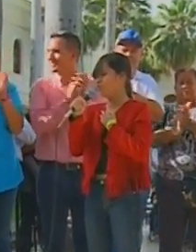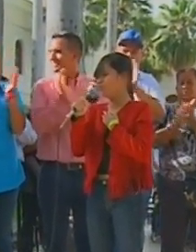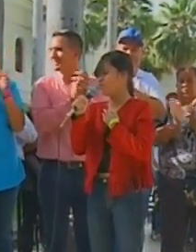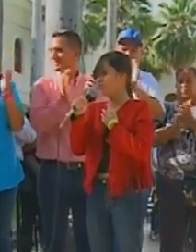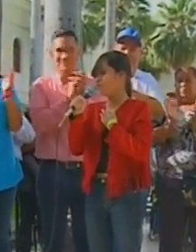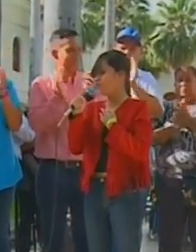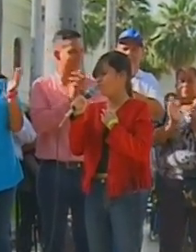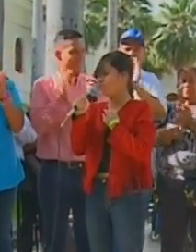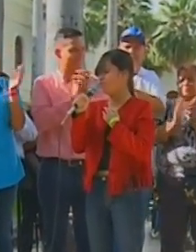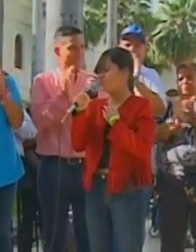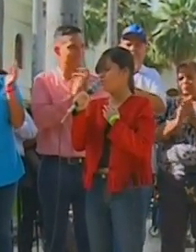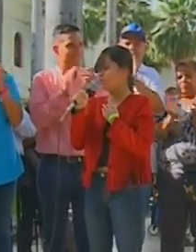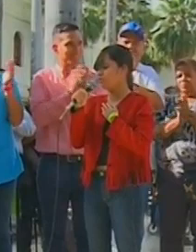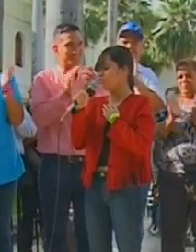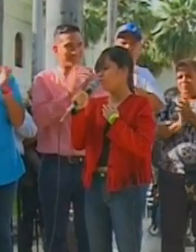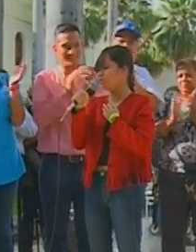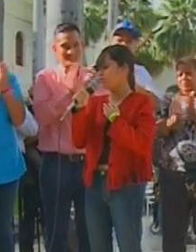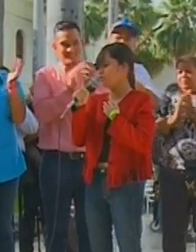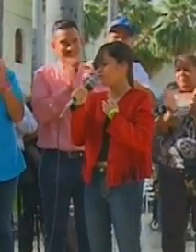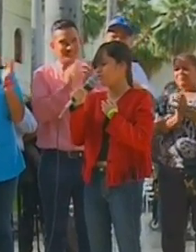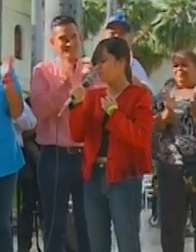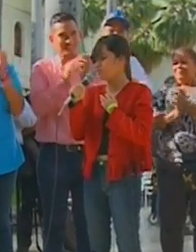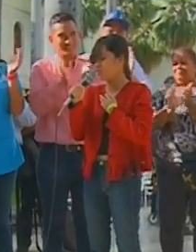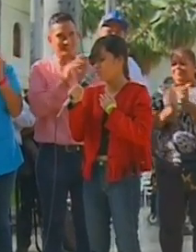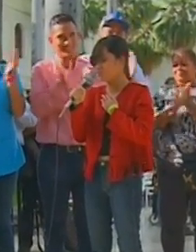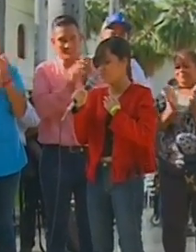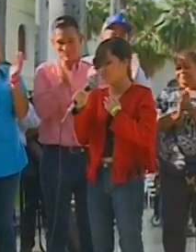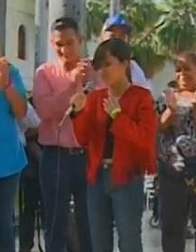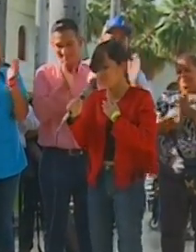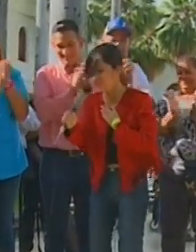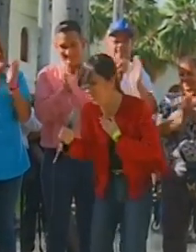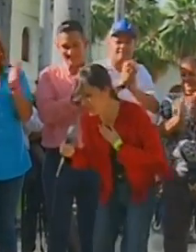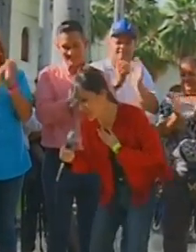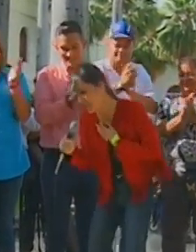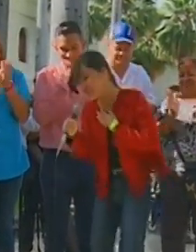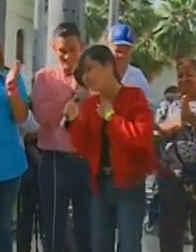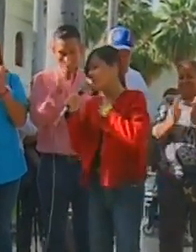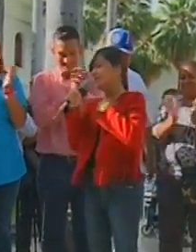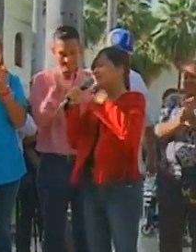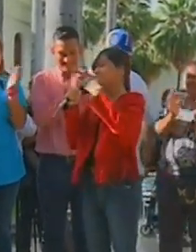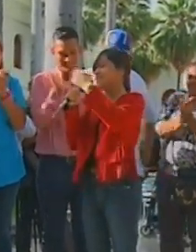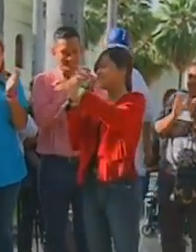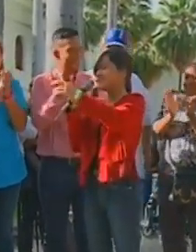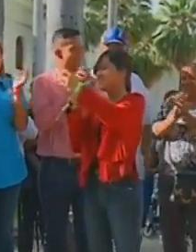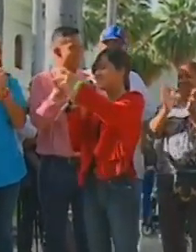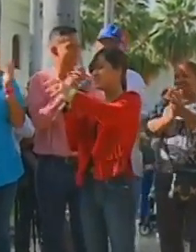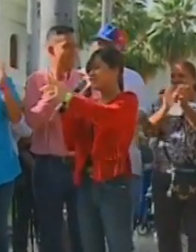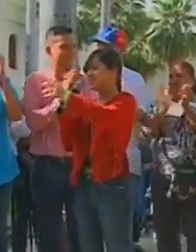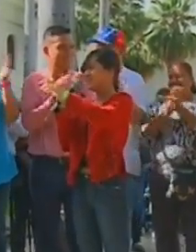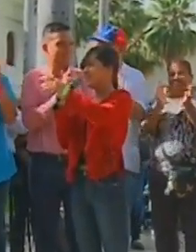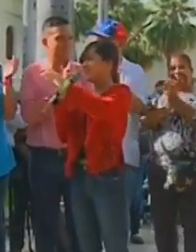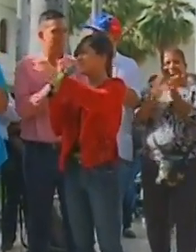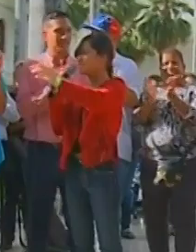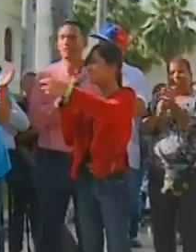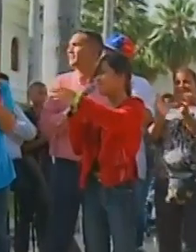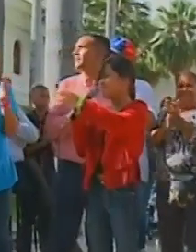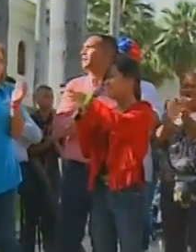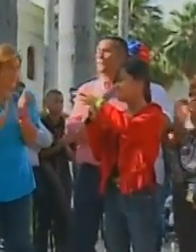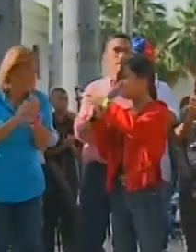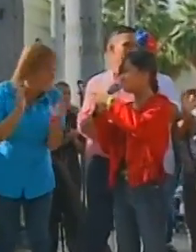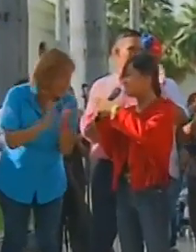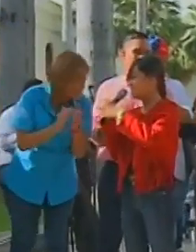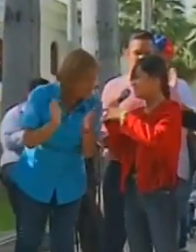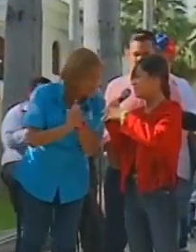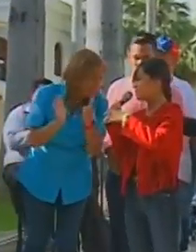escuchamos a Lucía Valentina cantándole a las personas que se encuentran presentes en el Palacio Federal Legislativo en compañía de los constituyentes